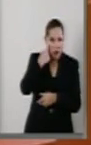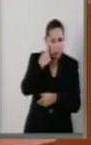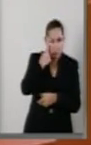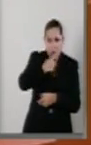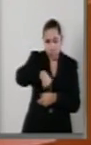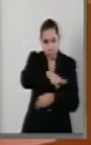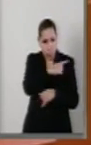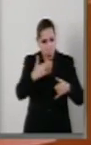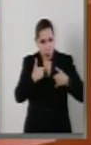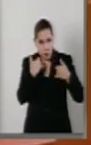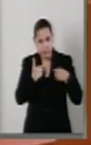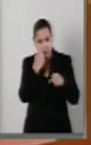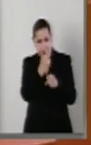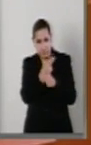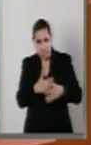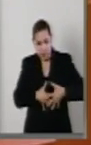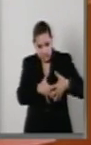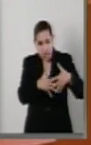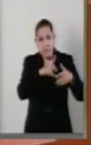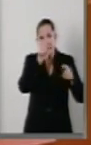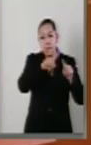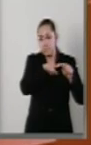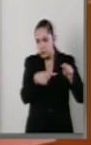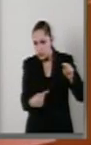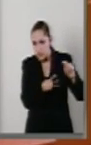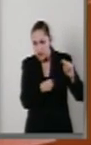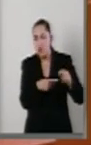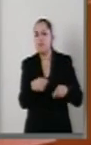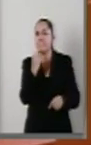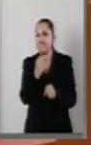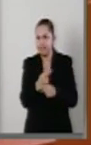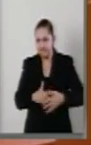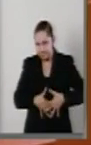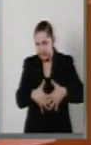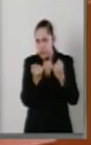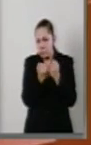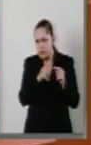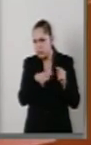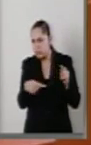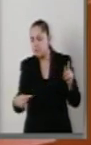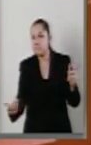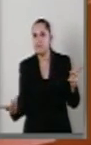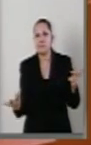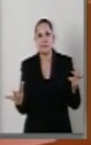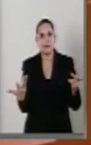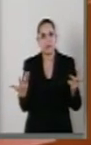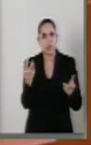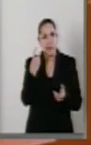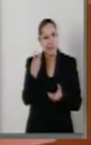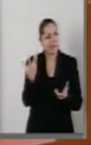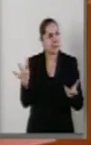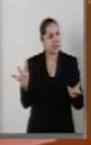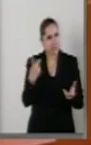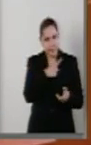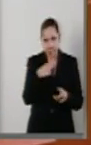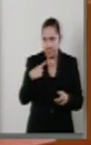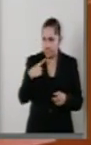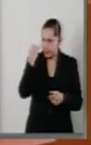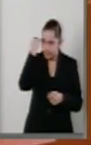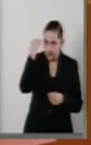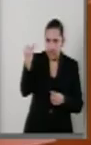a experimentar la misma situación. Por ello, es imprescindible contar con estrategias y líneas de